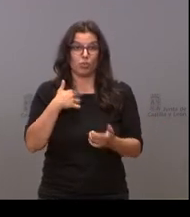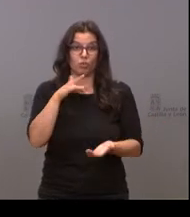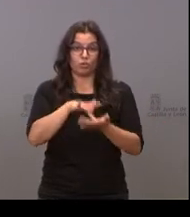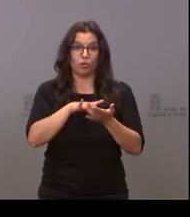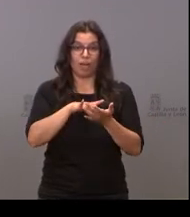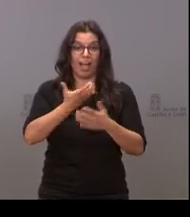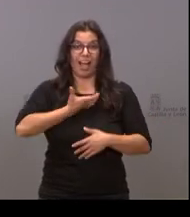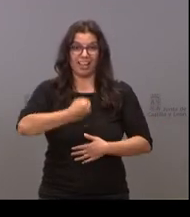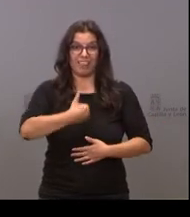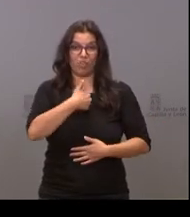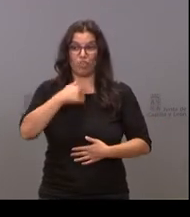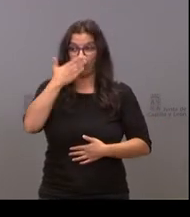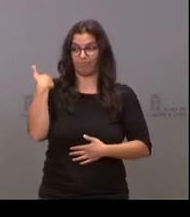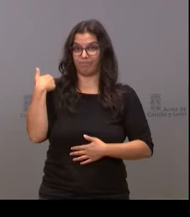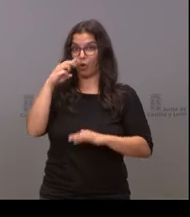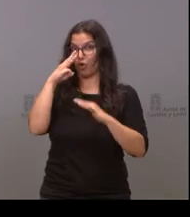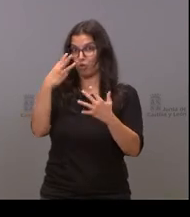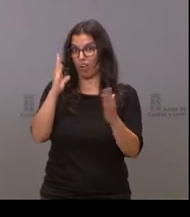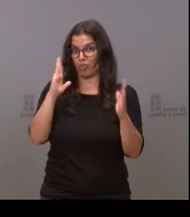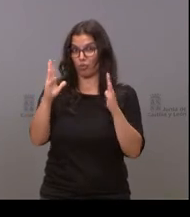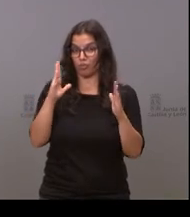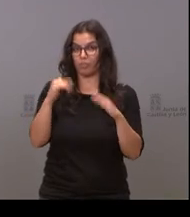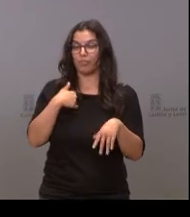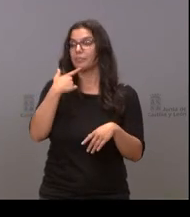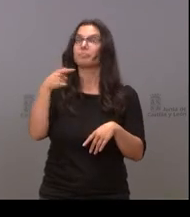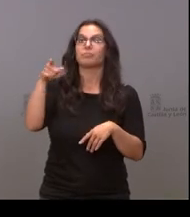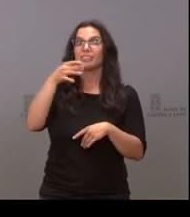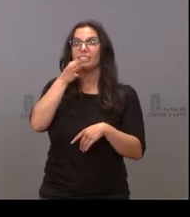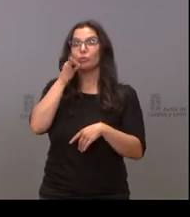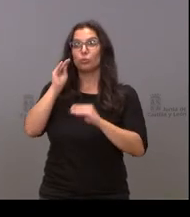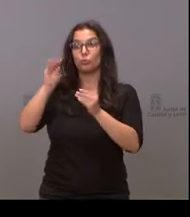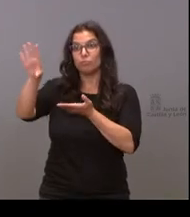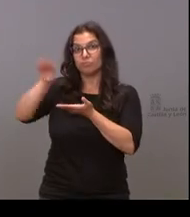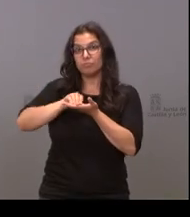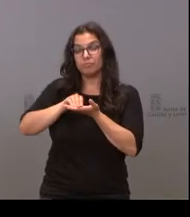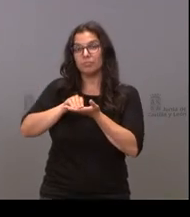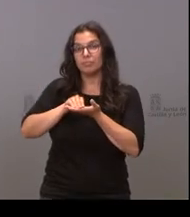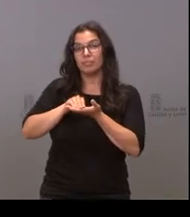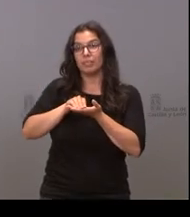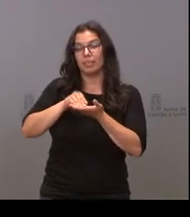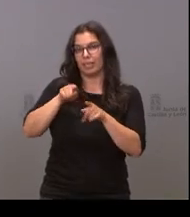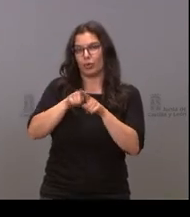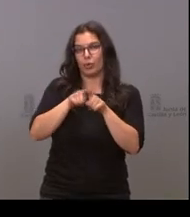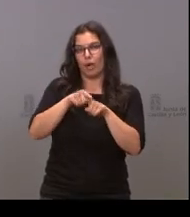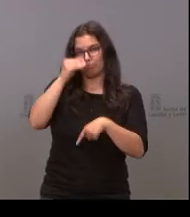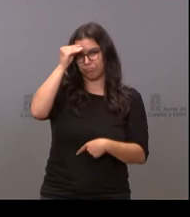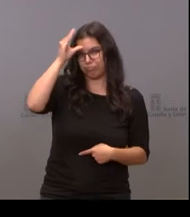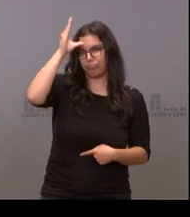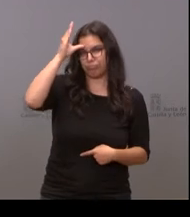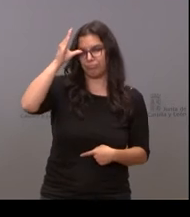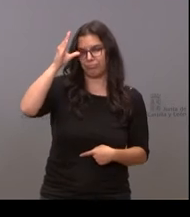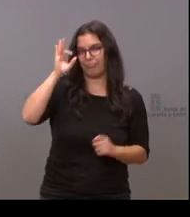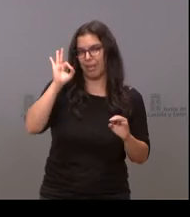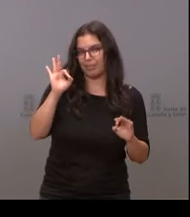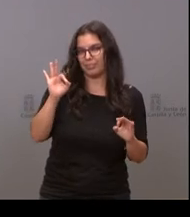alcalde puedo decir que tus palabras no solo están cargadas de sabiduría es